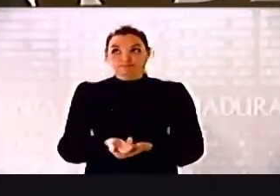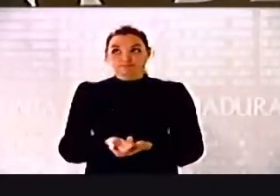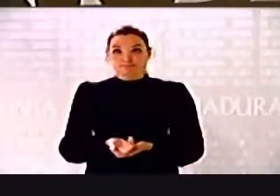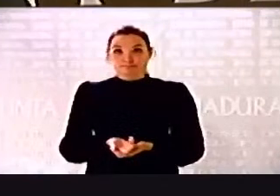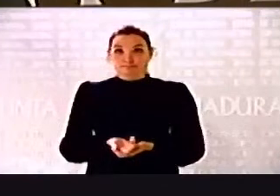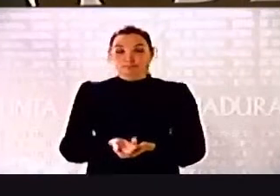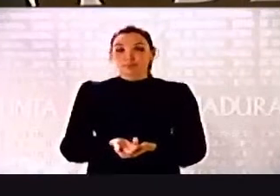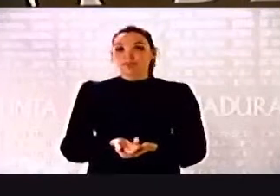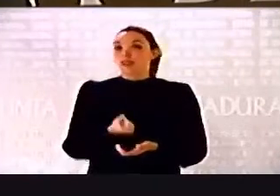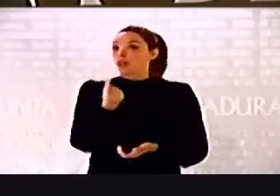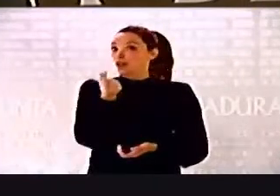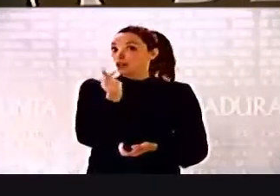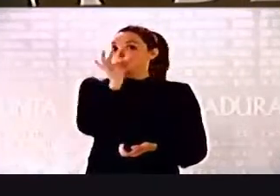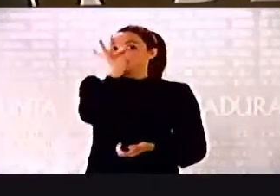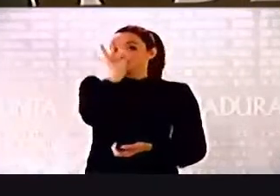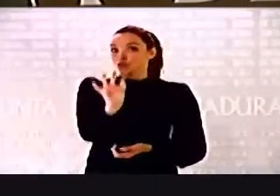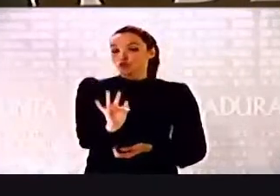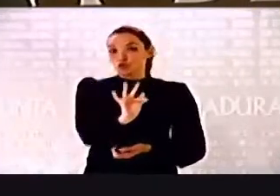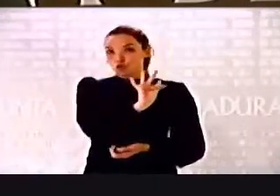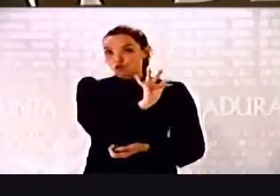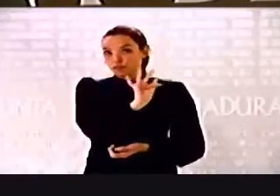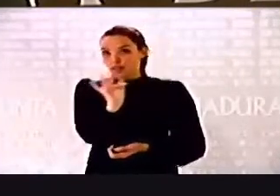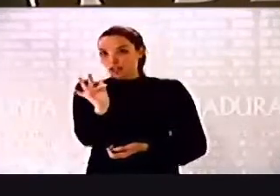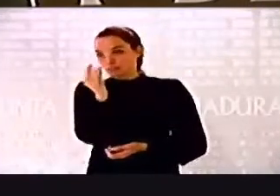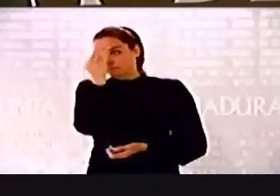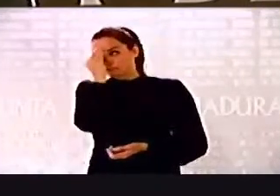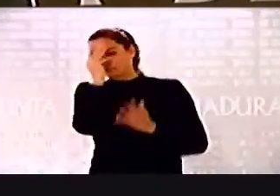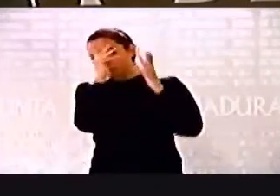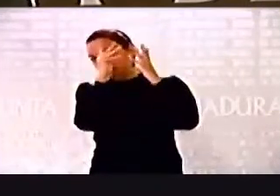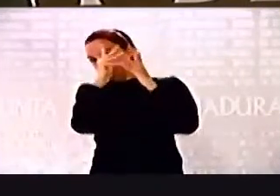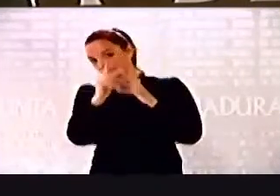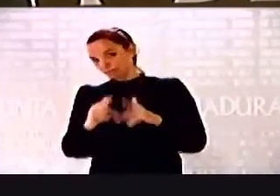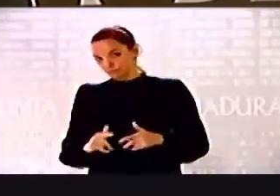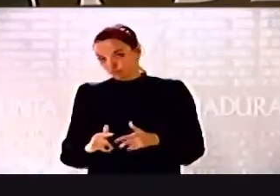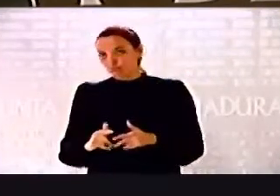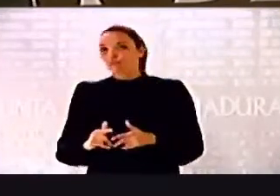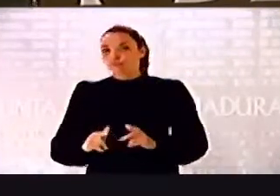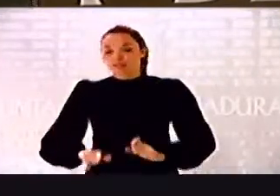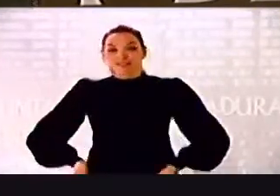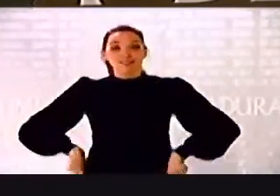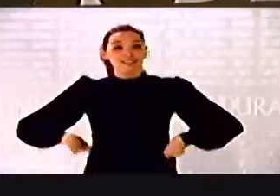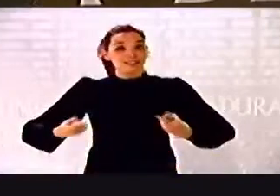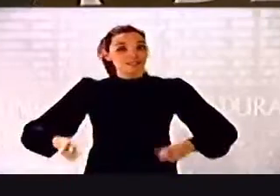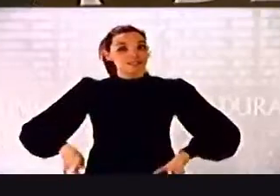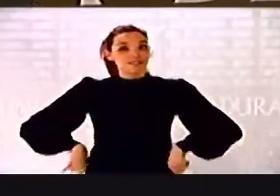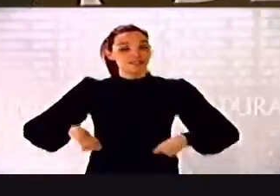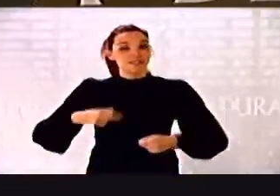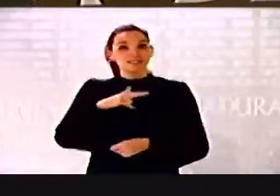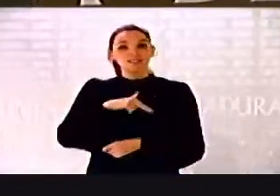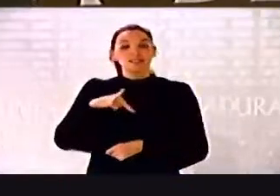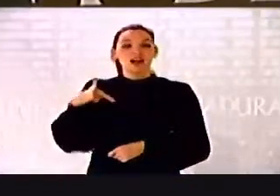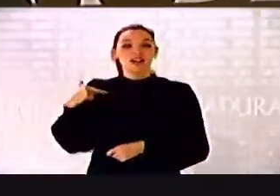el total que estimamos del gasto sanitario,